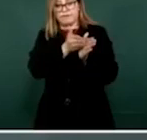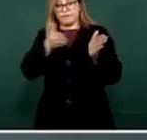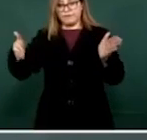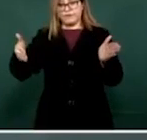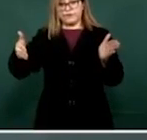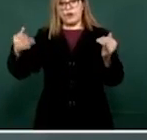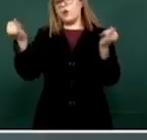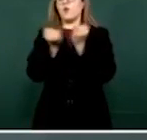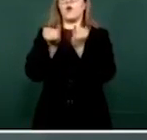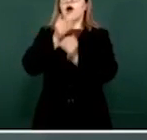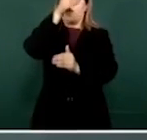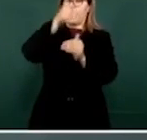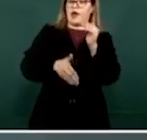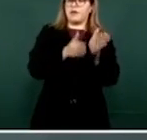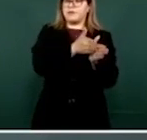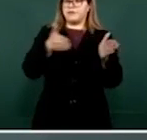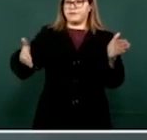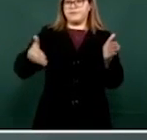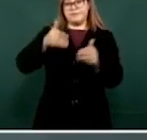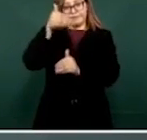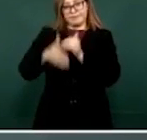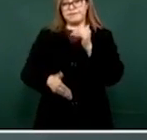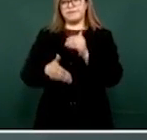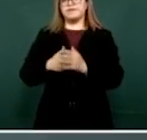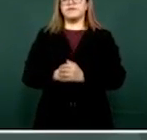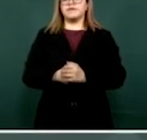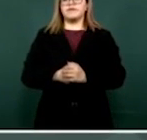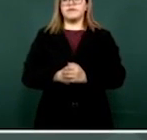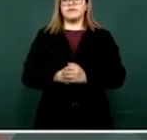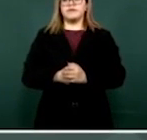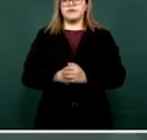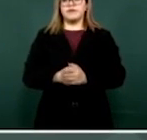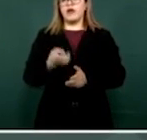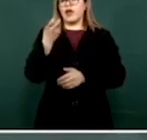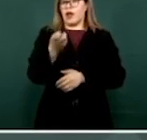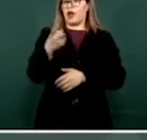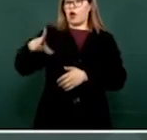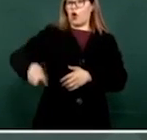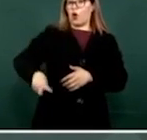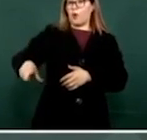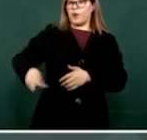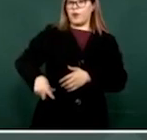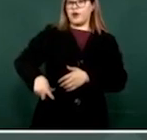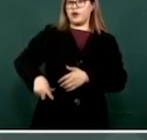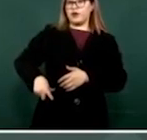se va a terminar esa carretera. El gobernador